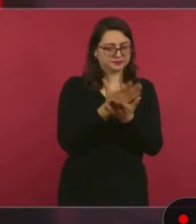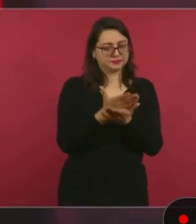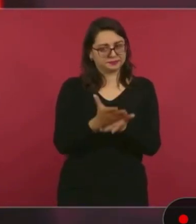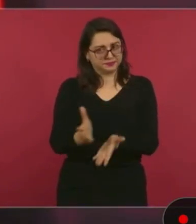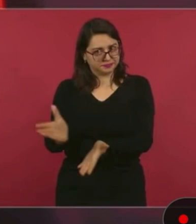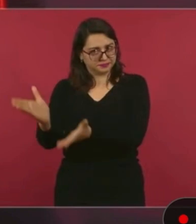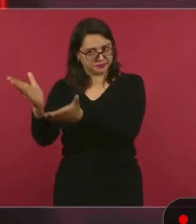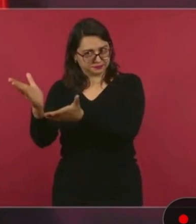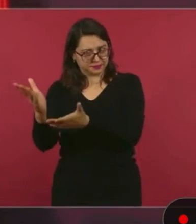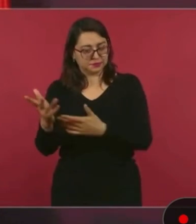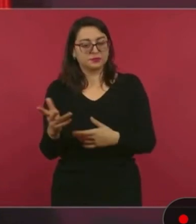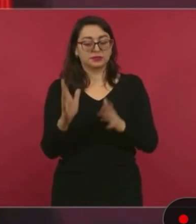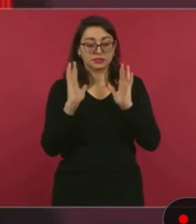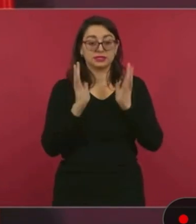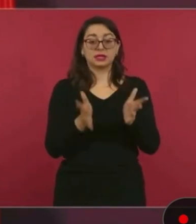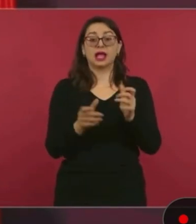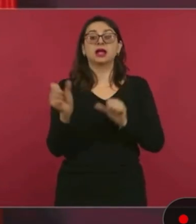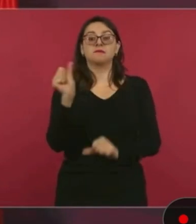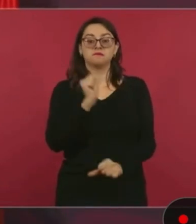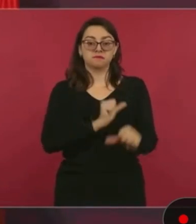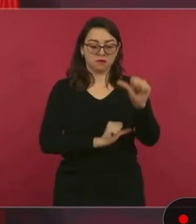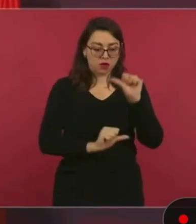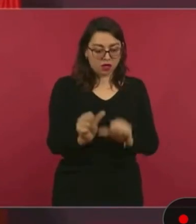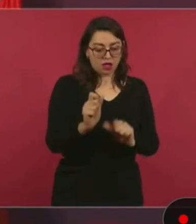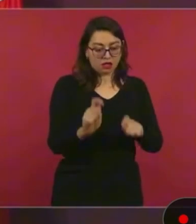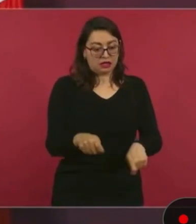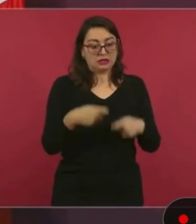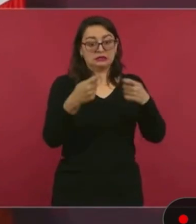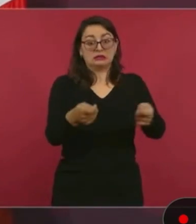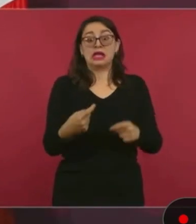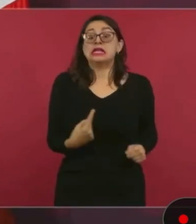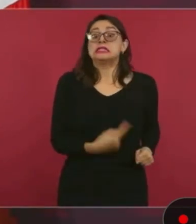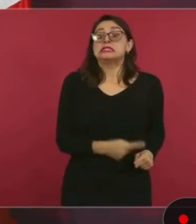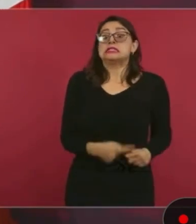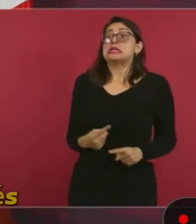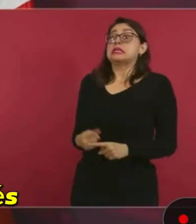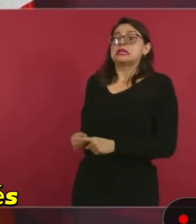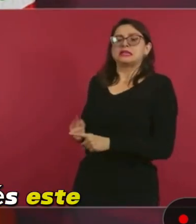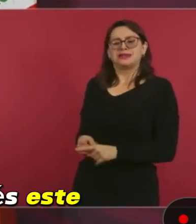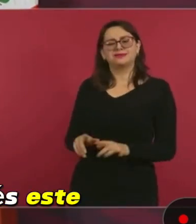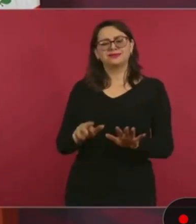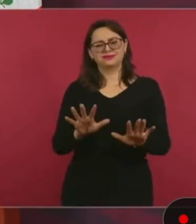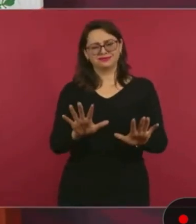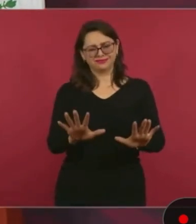sustituto. También les traigo información porque después